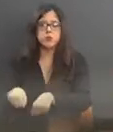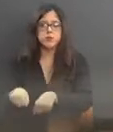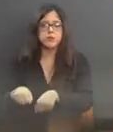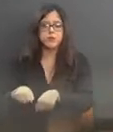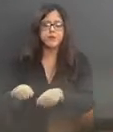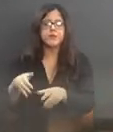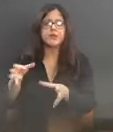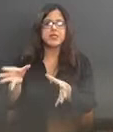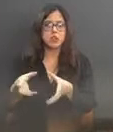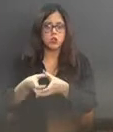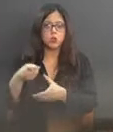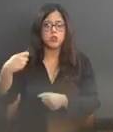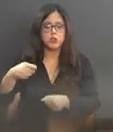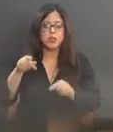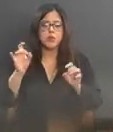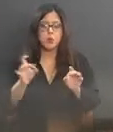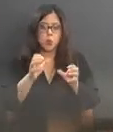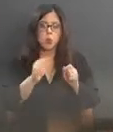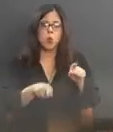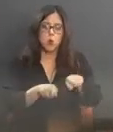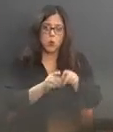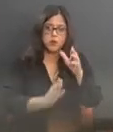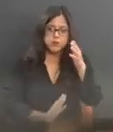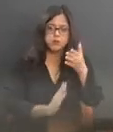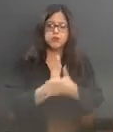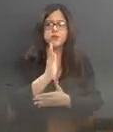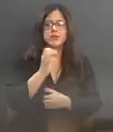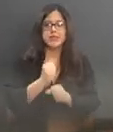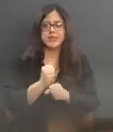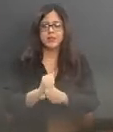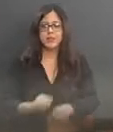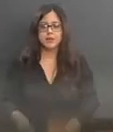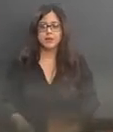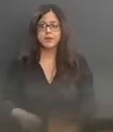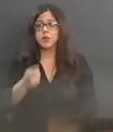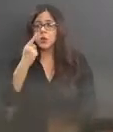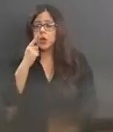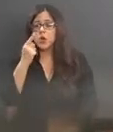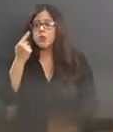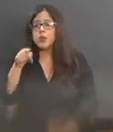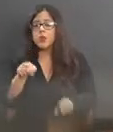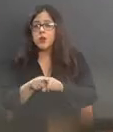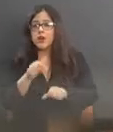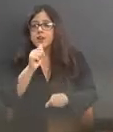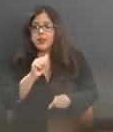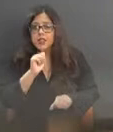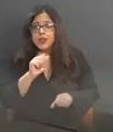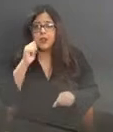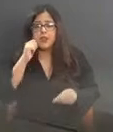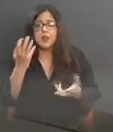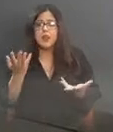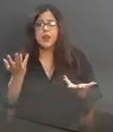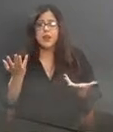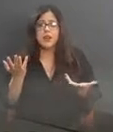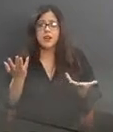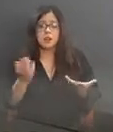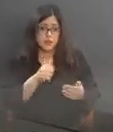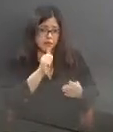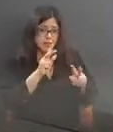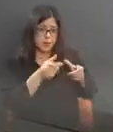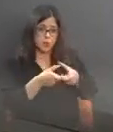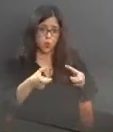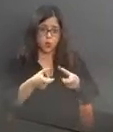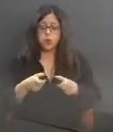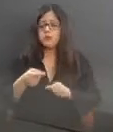el Senado y pueda comenzar a desarrollar sus funciones. Pero, perdona, va a faltar, por lo tanto, se va a producir un vacío dentro de los cupos. Es que vamos a